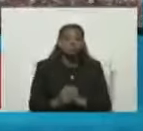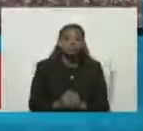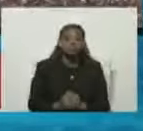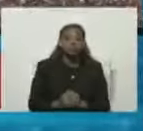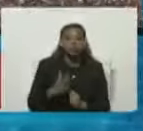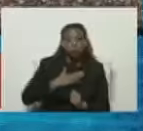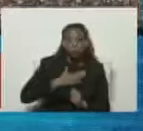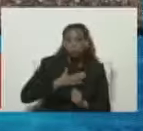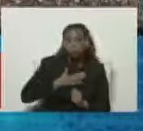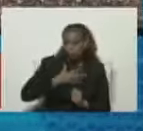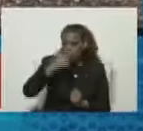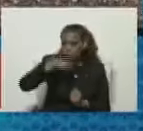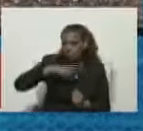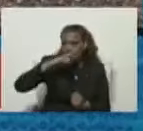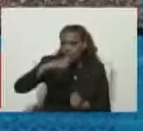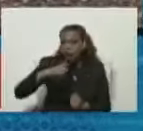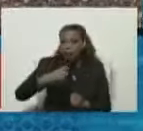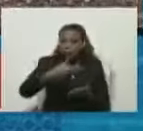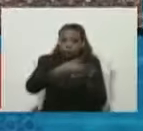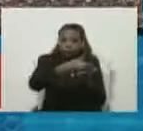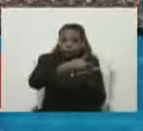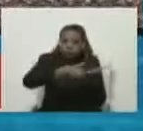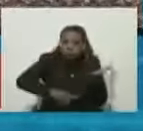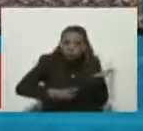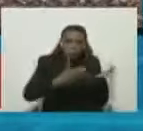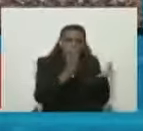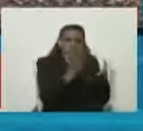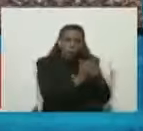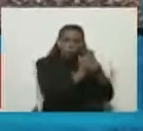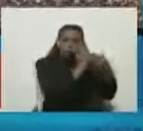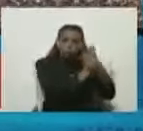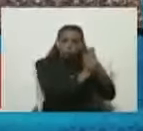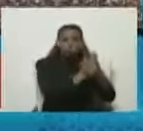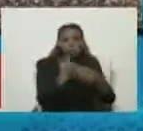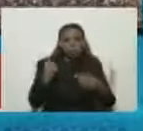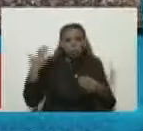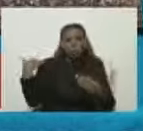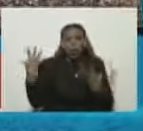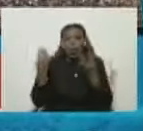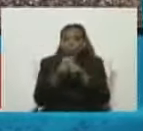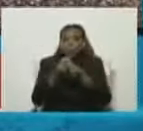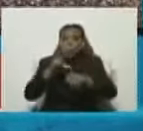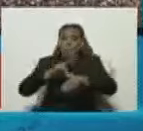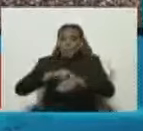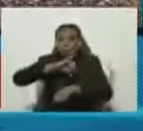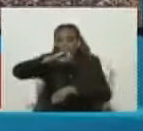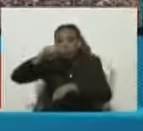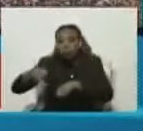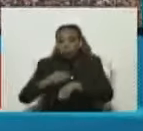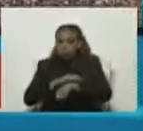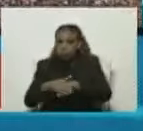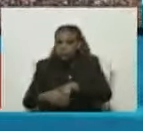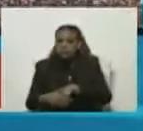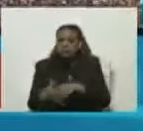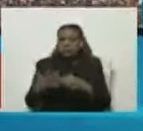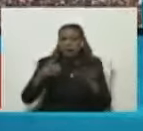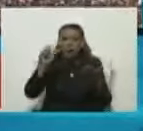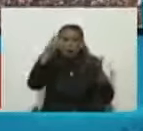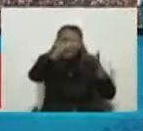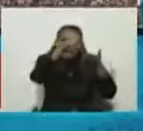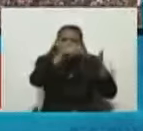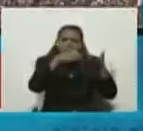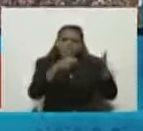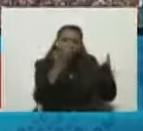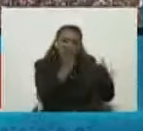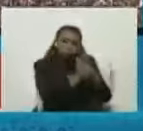Yo tengo en mis manos, venía ahorita con el doctor Jorge Rodríguez revisando,